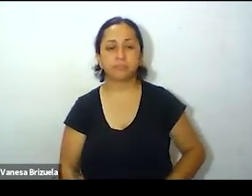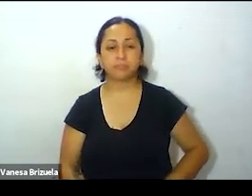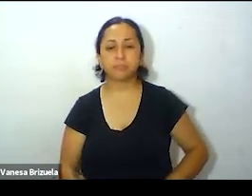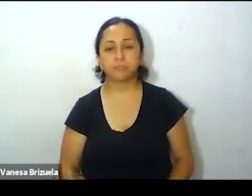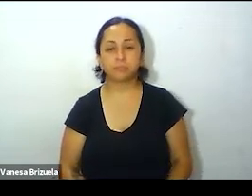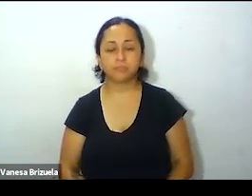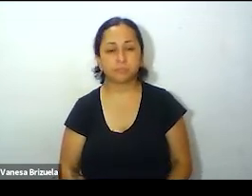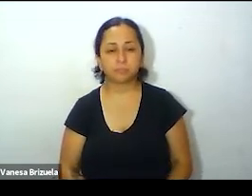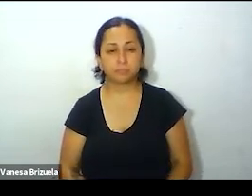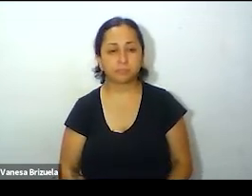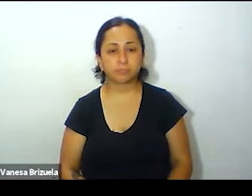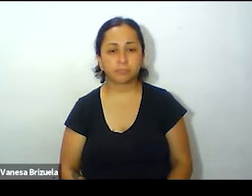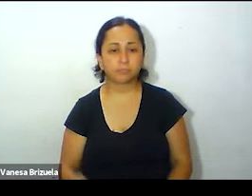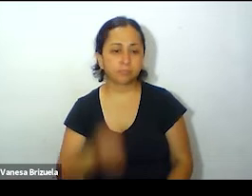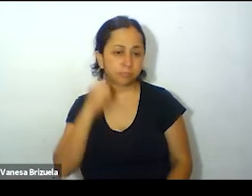Cambio de color.